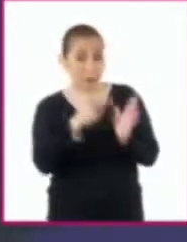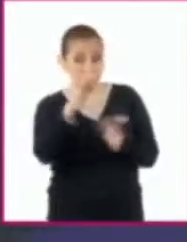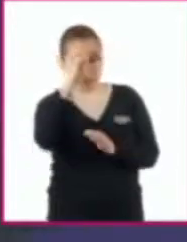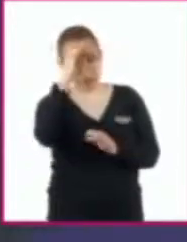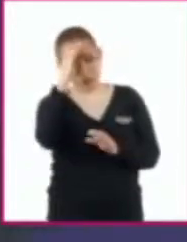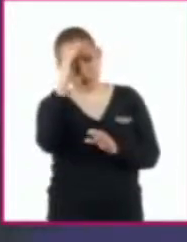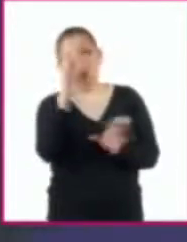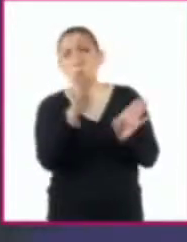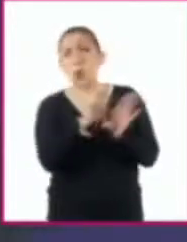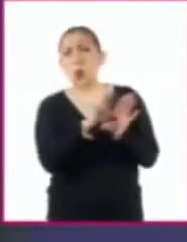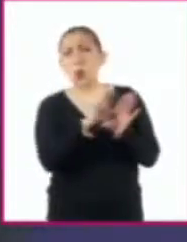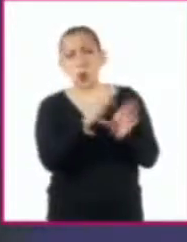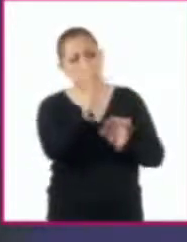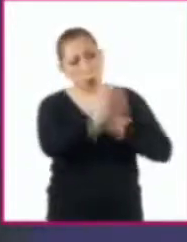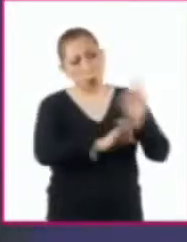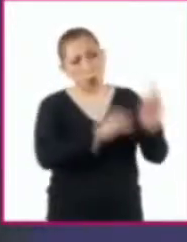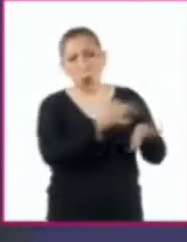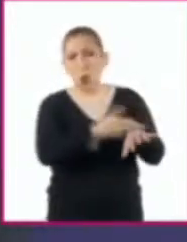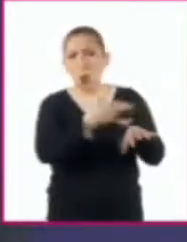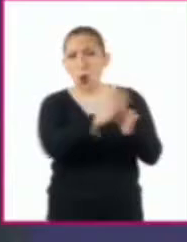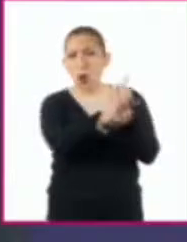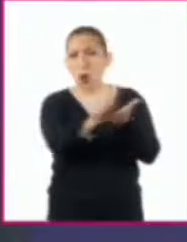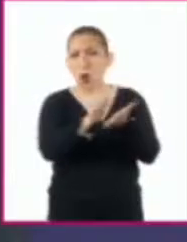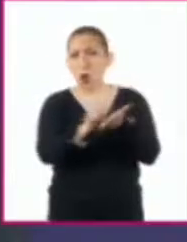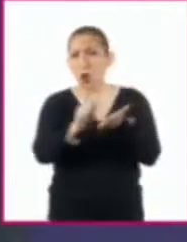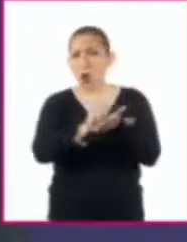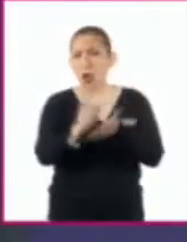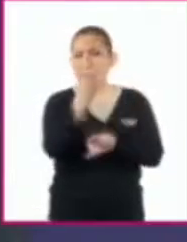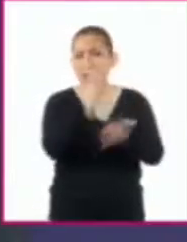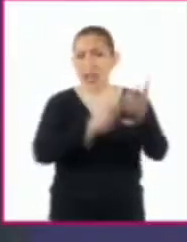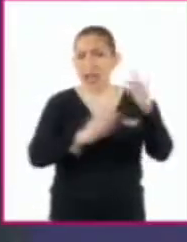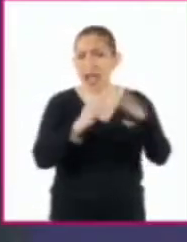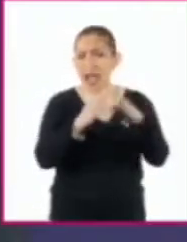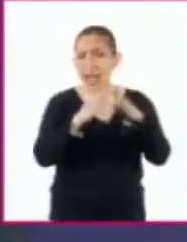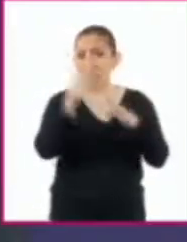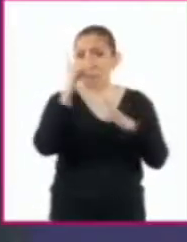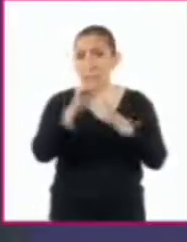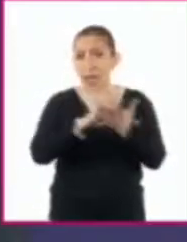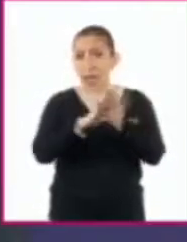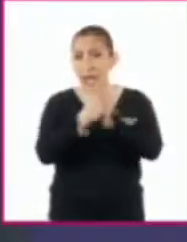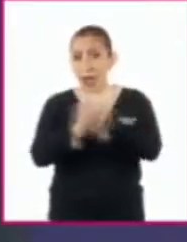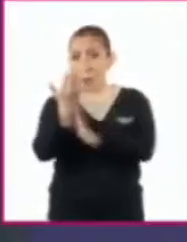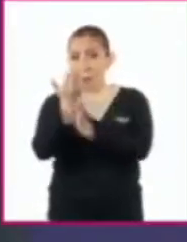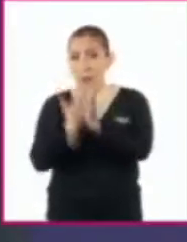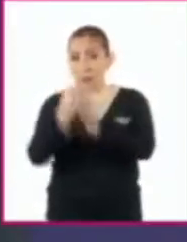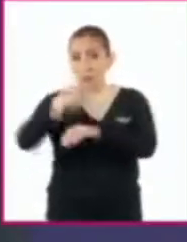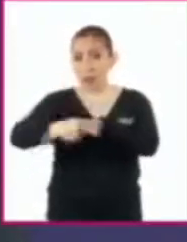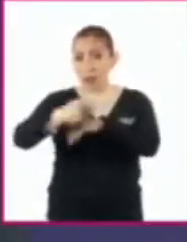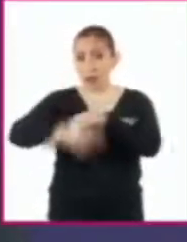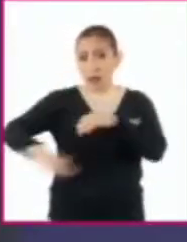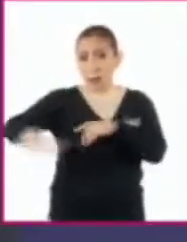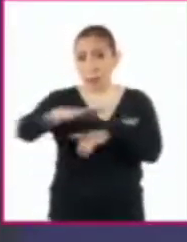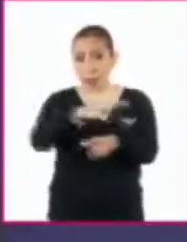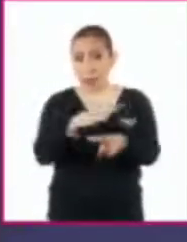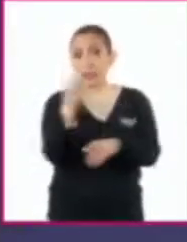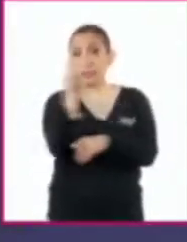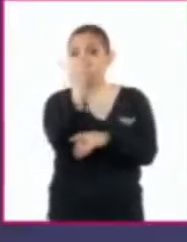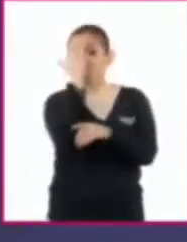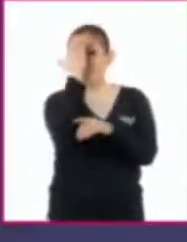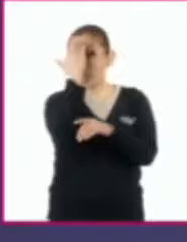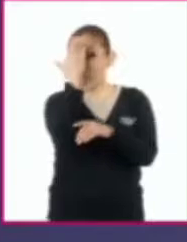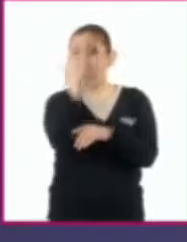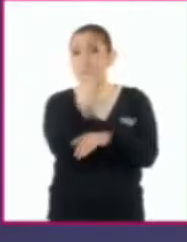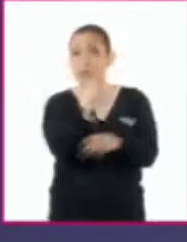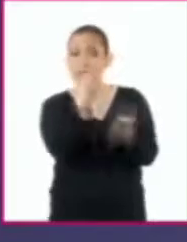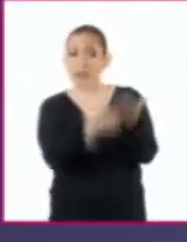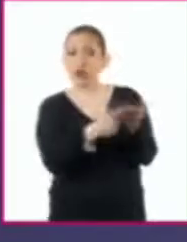han preguntado qué tratamiento reciben los desechos que provienen de nuestro hogar para que sean menos nocivos al ambiente? Es necesario conocer las